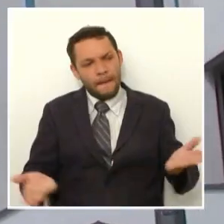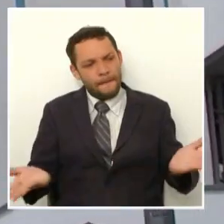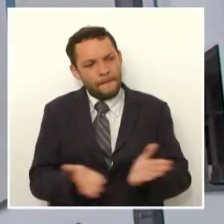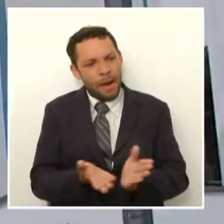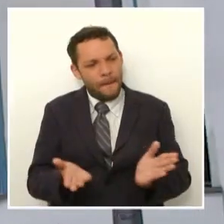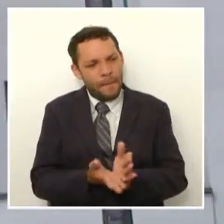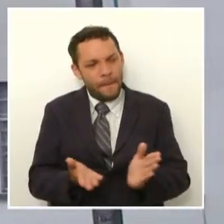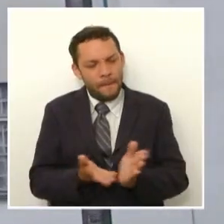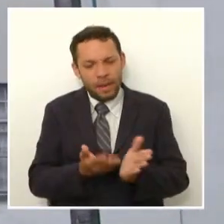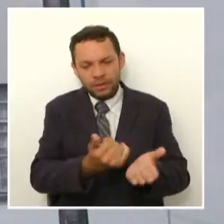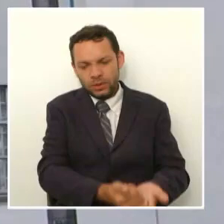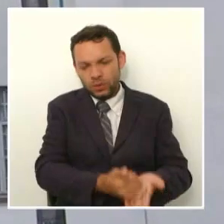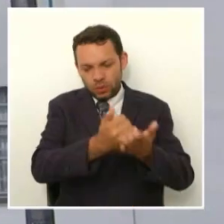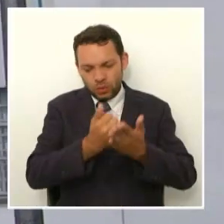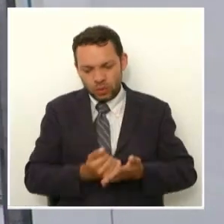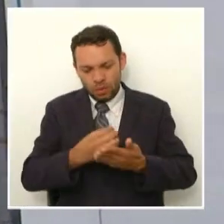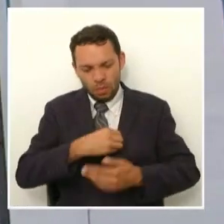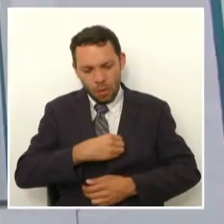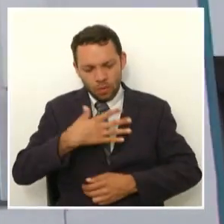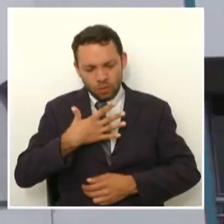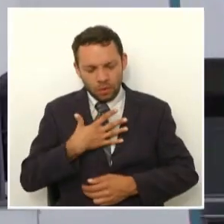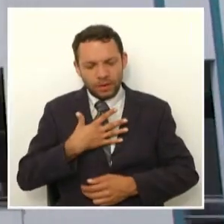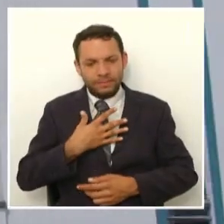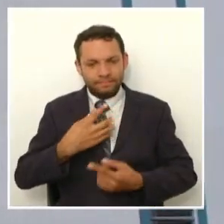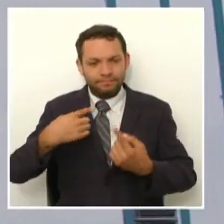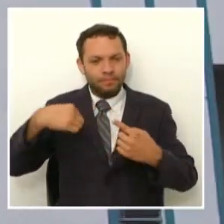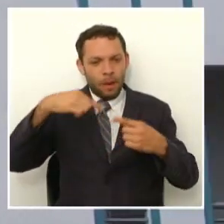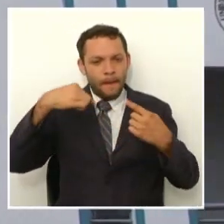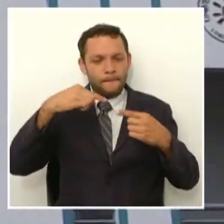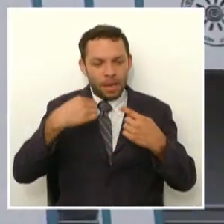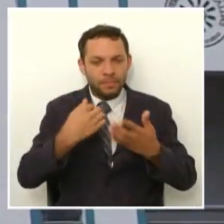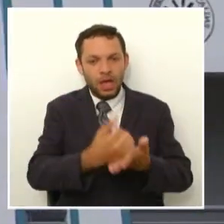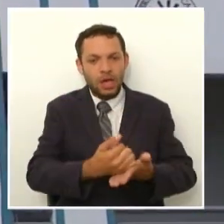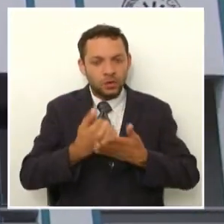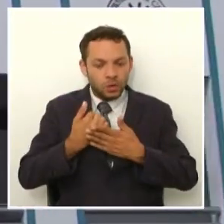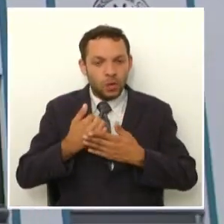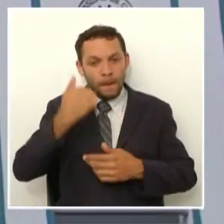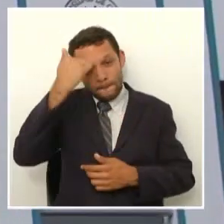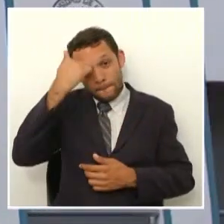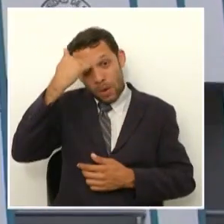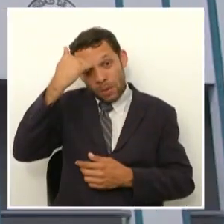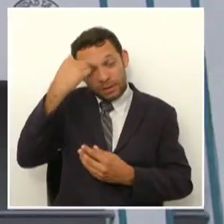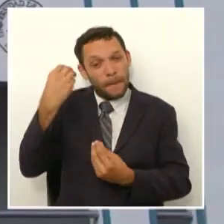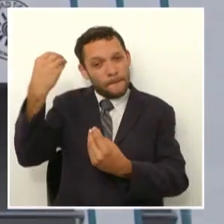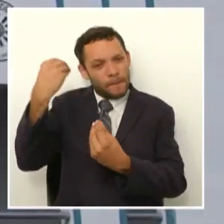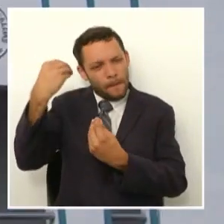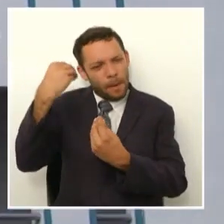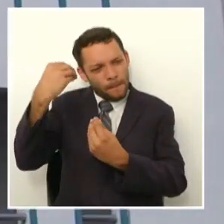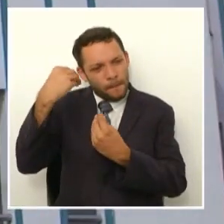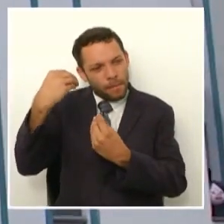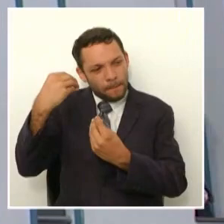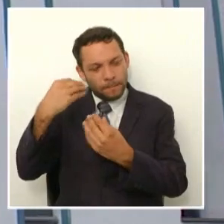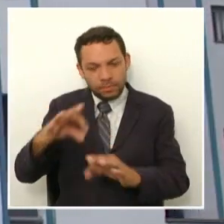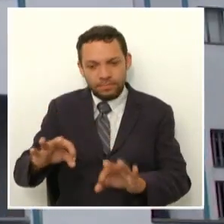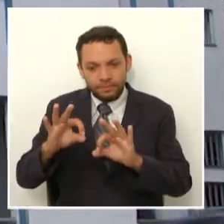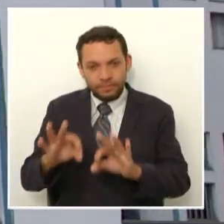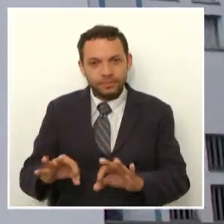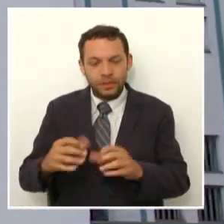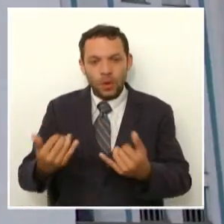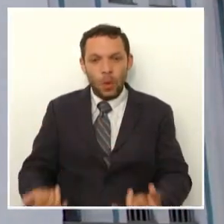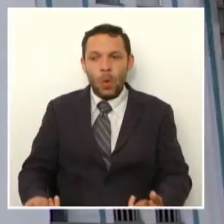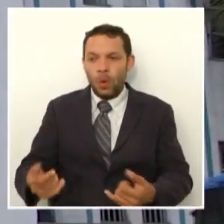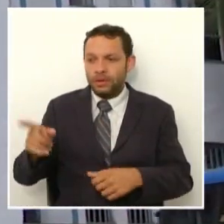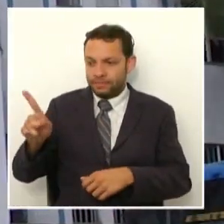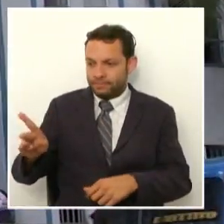acompañó, que me permitió disfrutar de tantos profesores que ya desde el cielo nos acompañan, y hoy en vida con el doctor